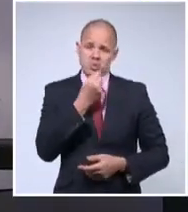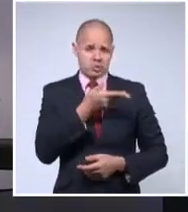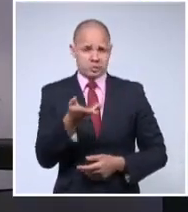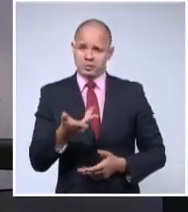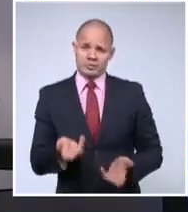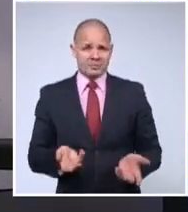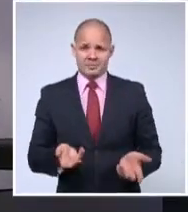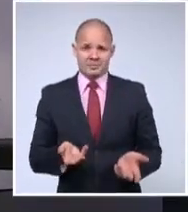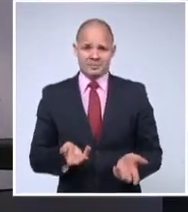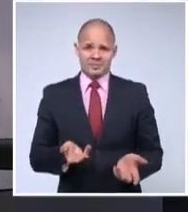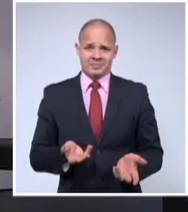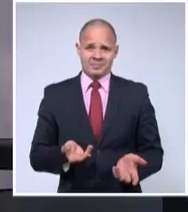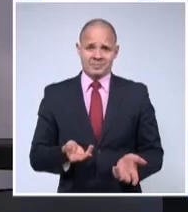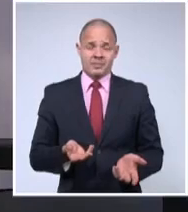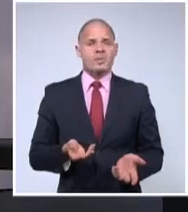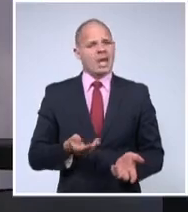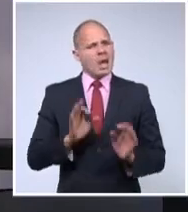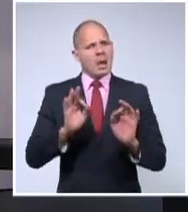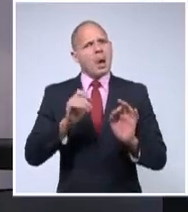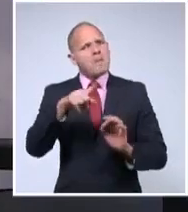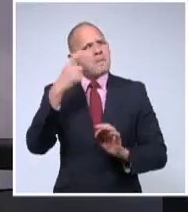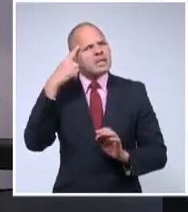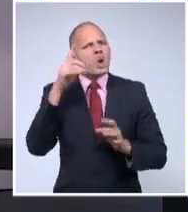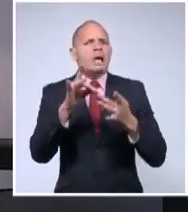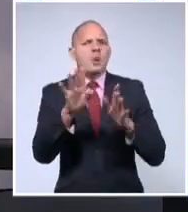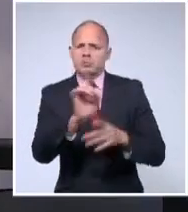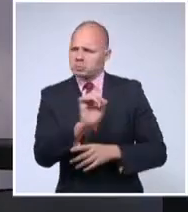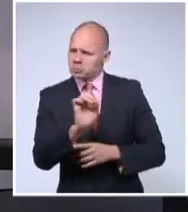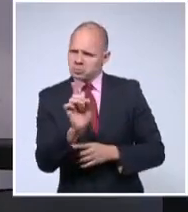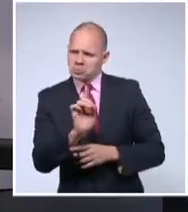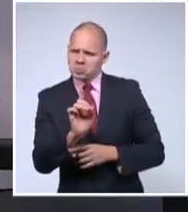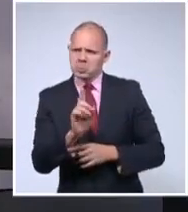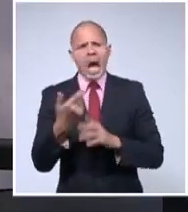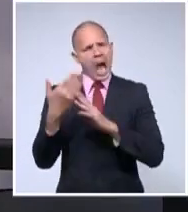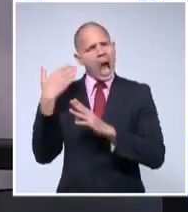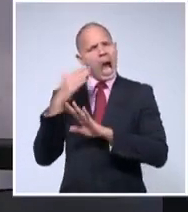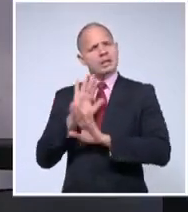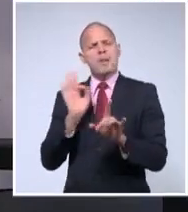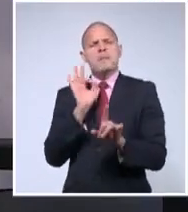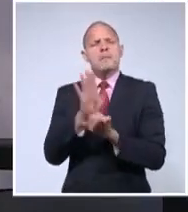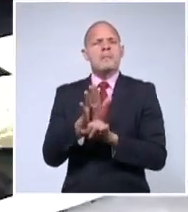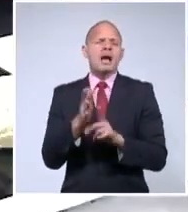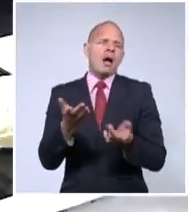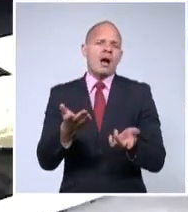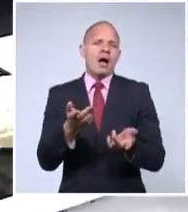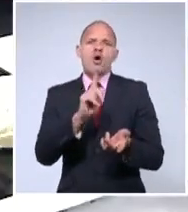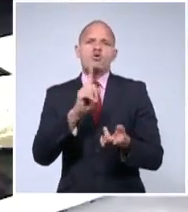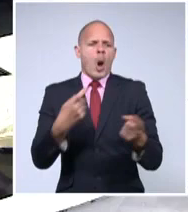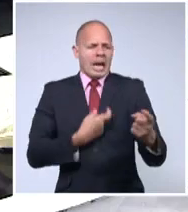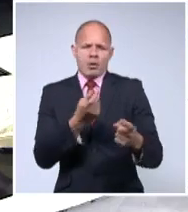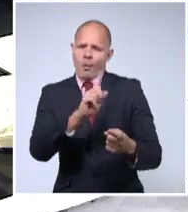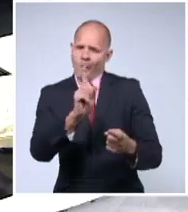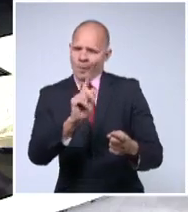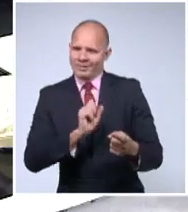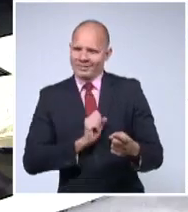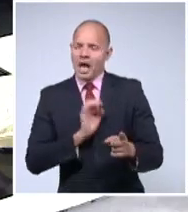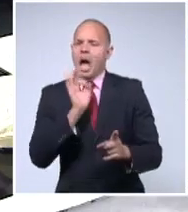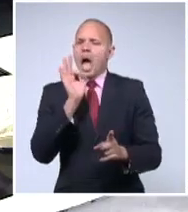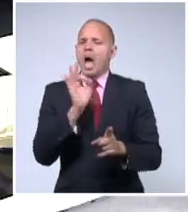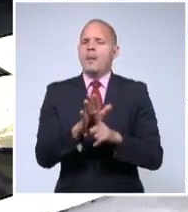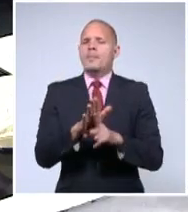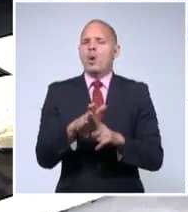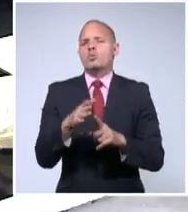tipo. Ahora esto se fabrica, y hay modelos de este tipo, esto se fabrica primero en las redes sociales. No hay un incidente político, no hay un incidente